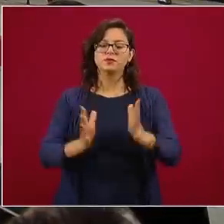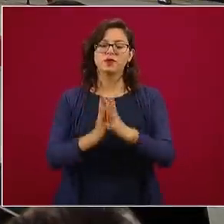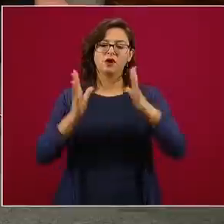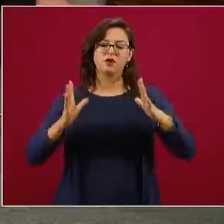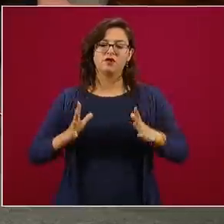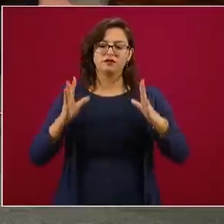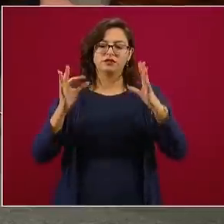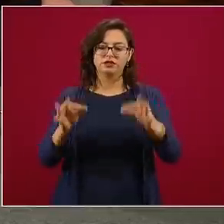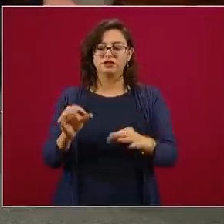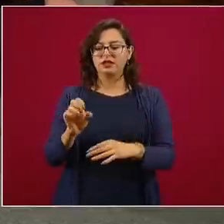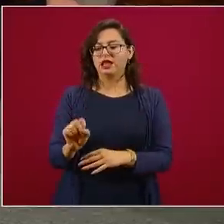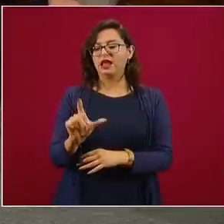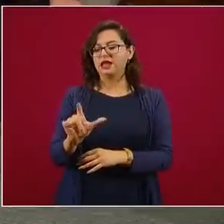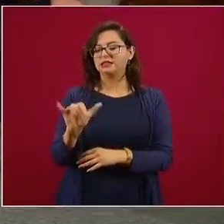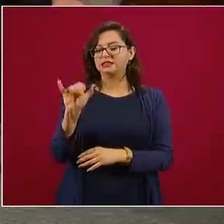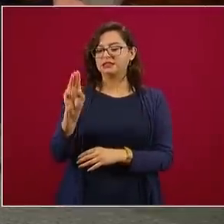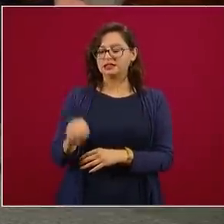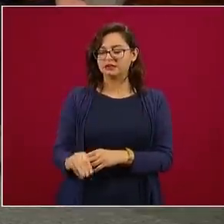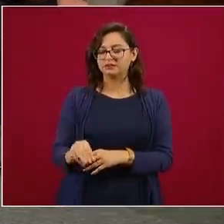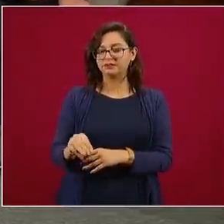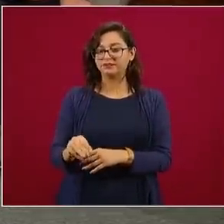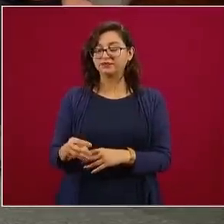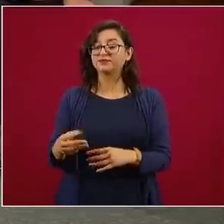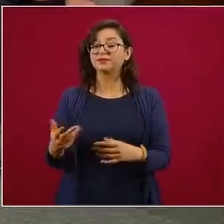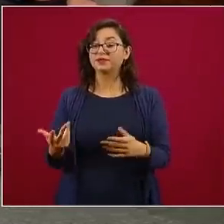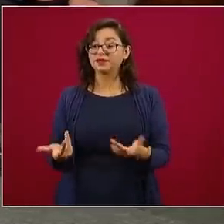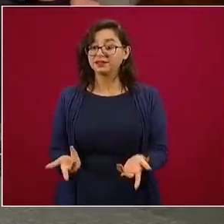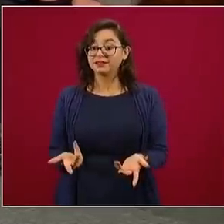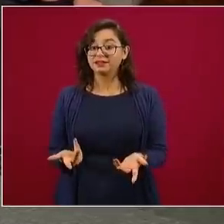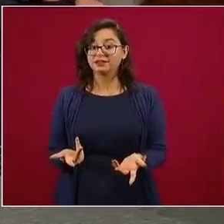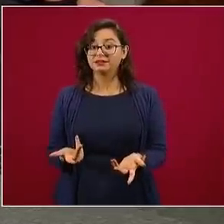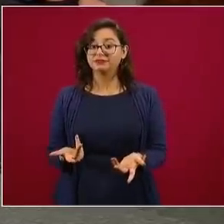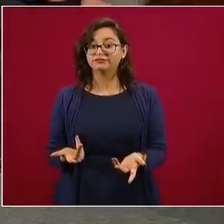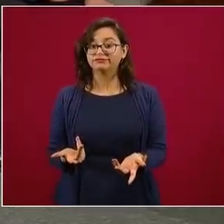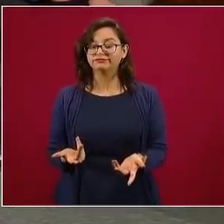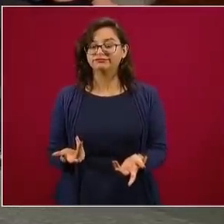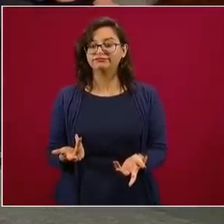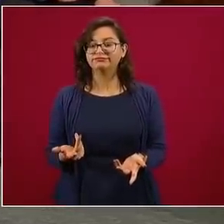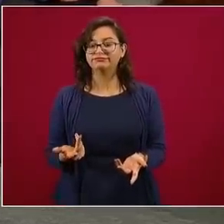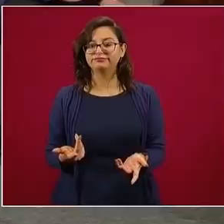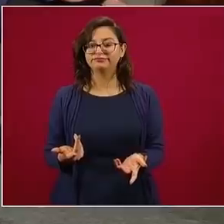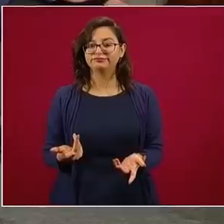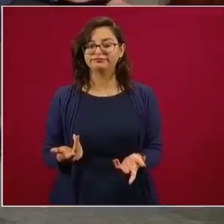O sea, yo me enteré de este acuerdo